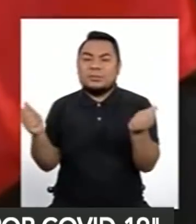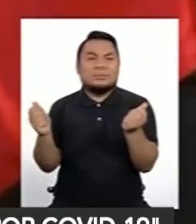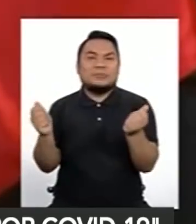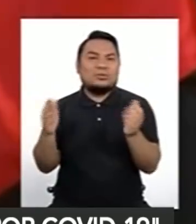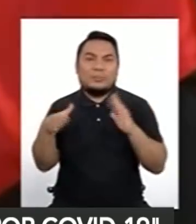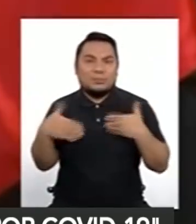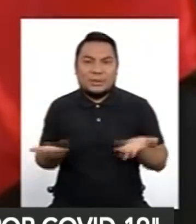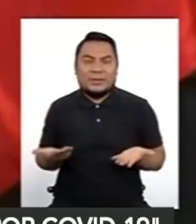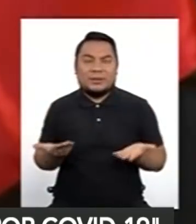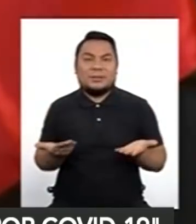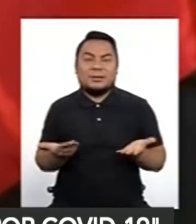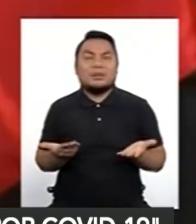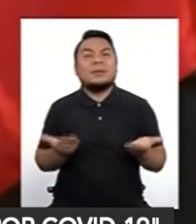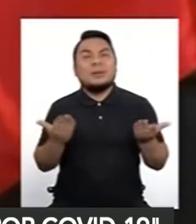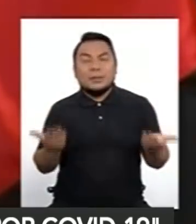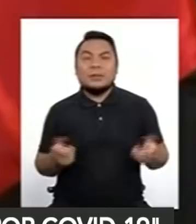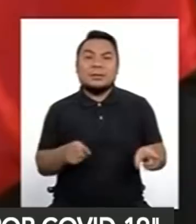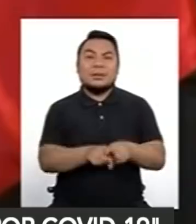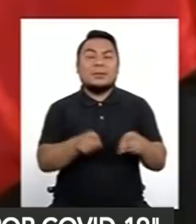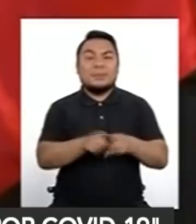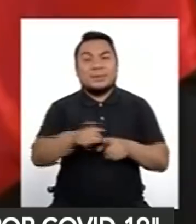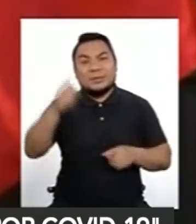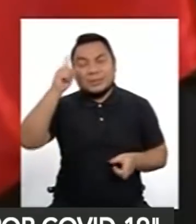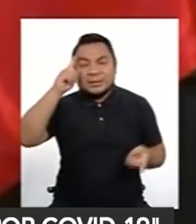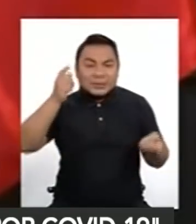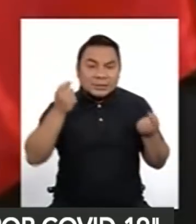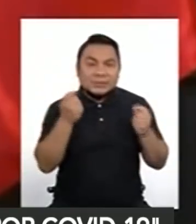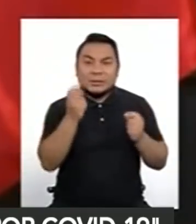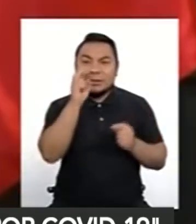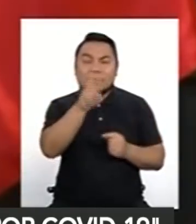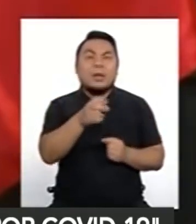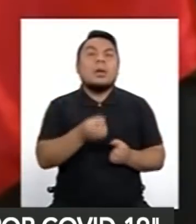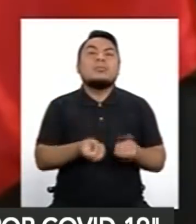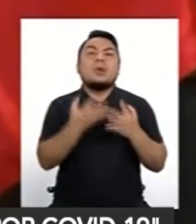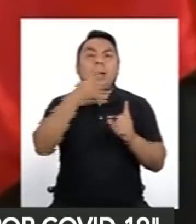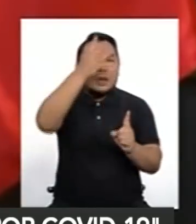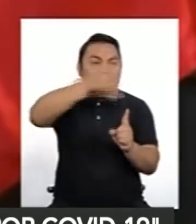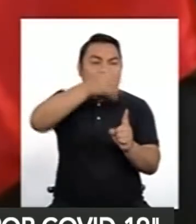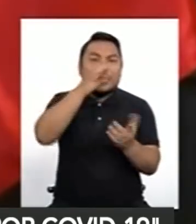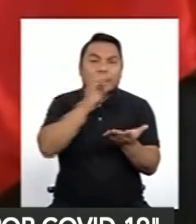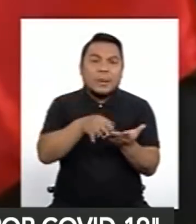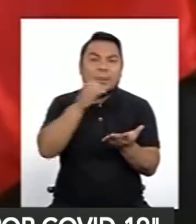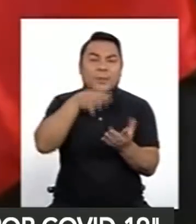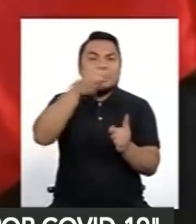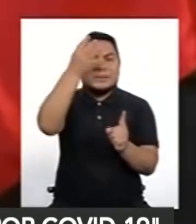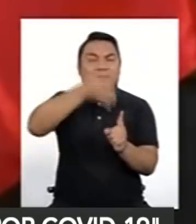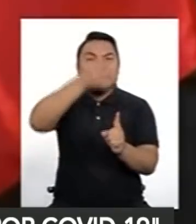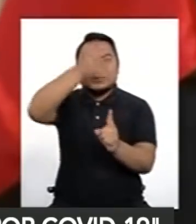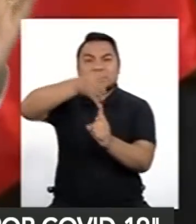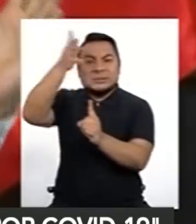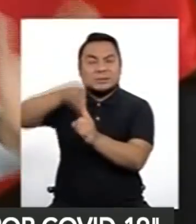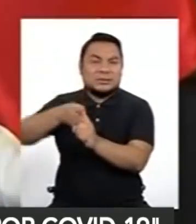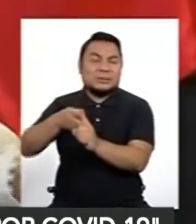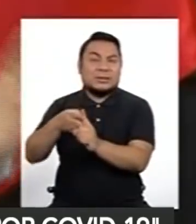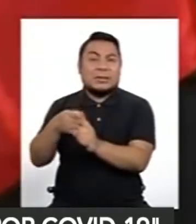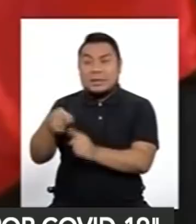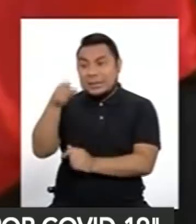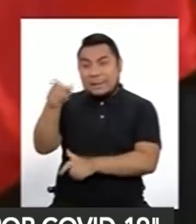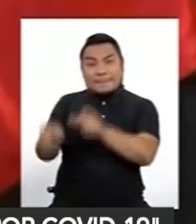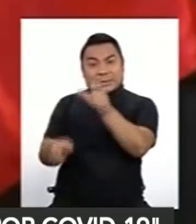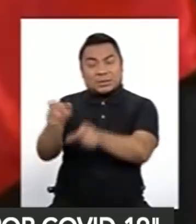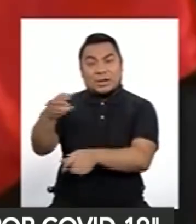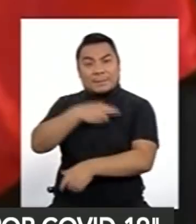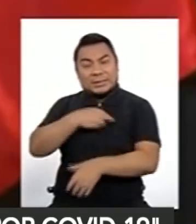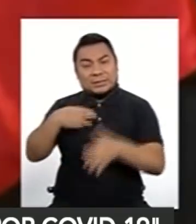Y en parte de eso también lo hemos logrado por la cantidad de muestras que hemos aumentado. Desde el inicio, la gente del Ministerio